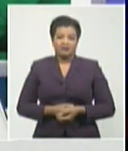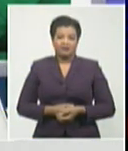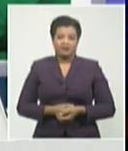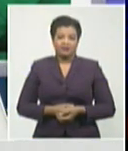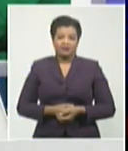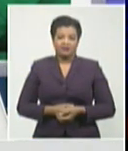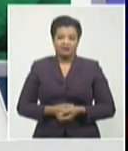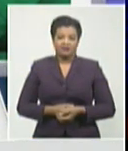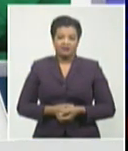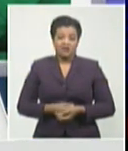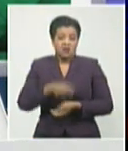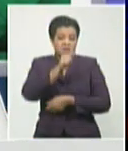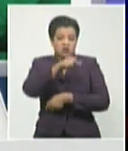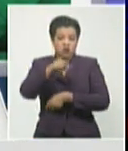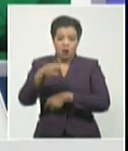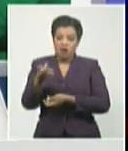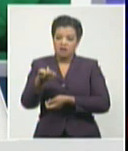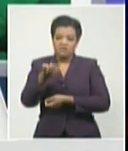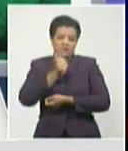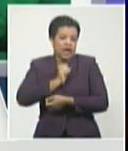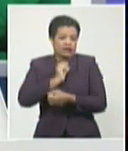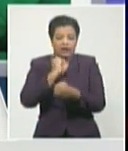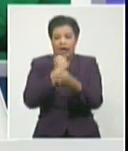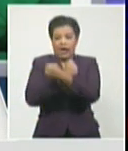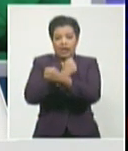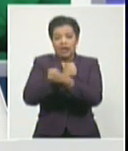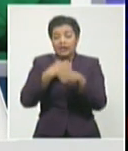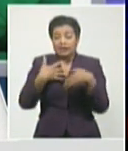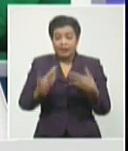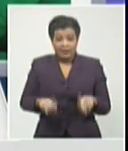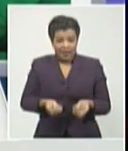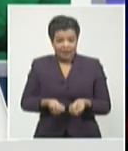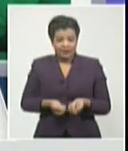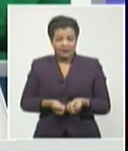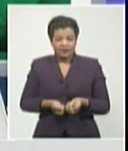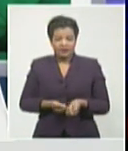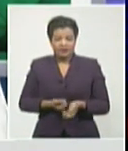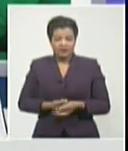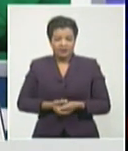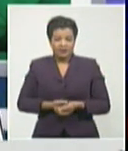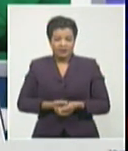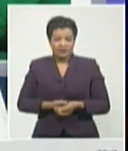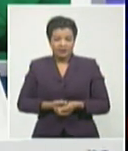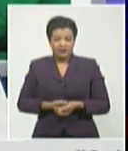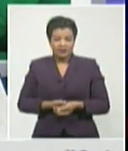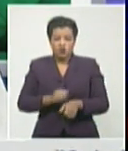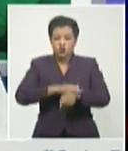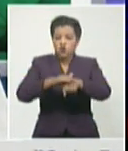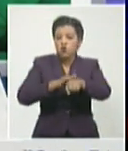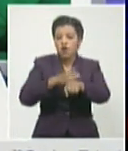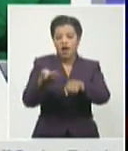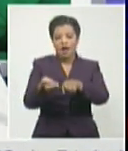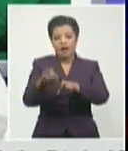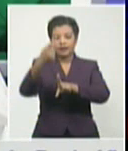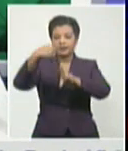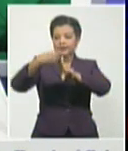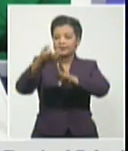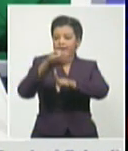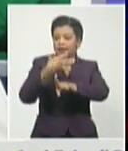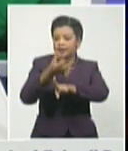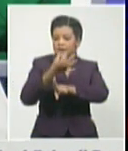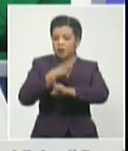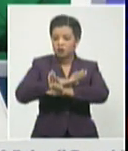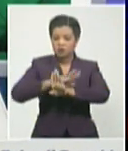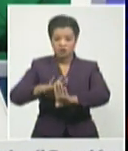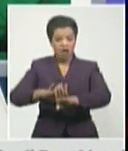hacia las personas muy breve es que no tiene ningún ningún no tiene cura no tiene un tratamiento de antiviral